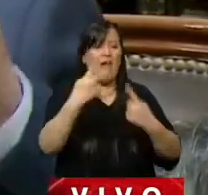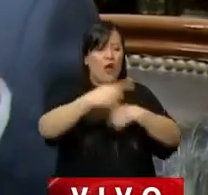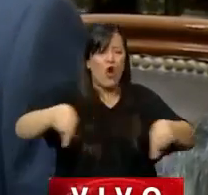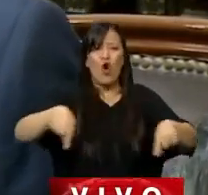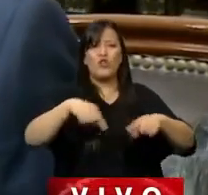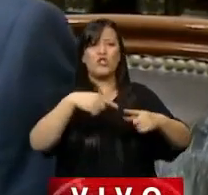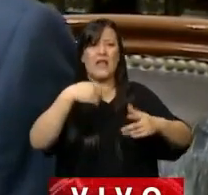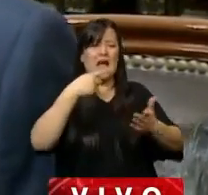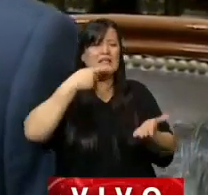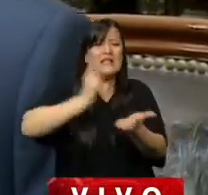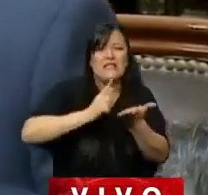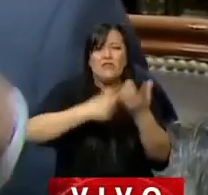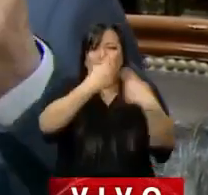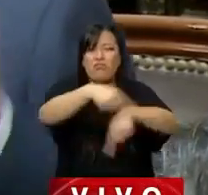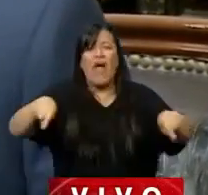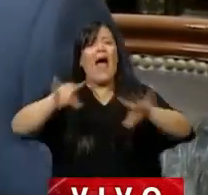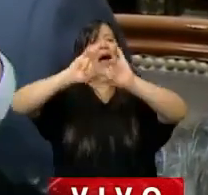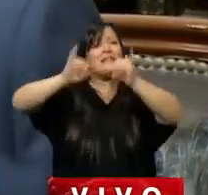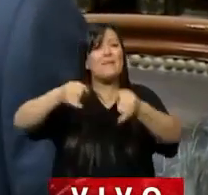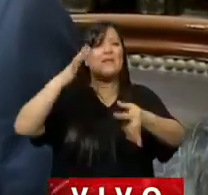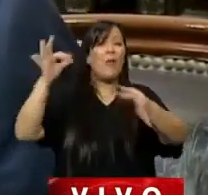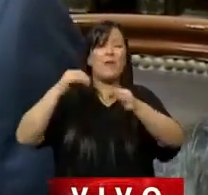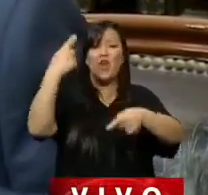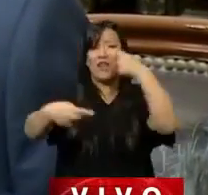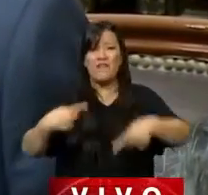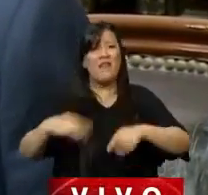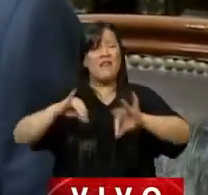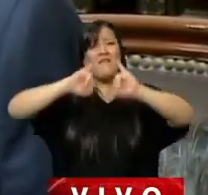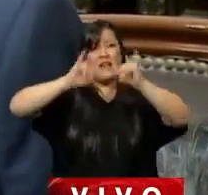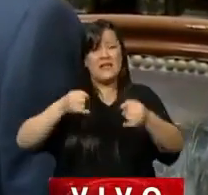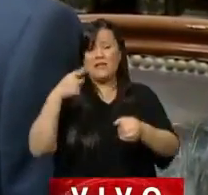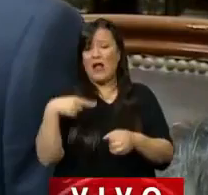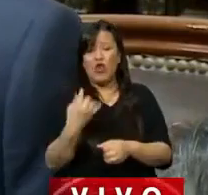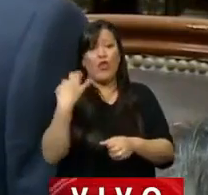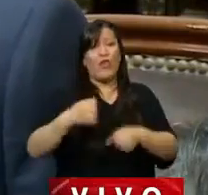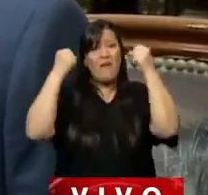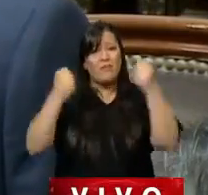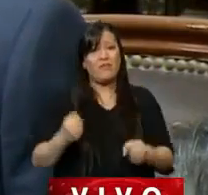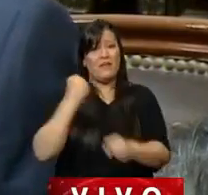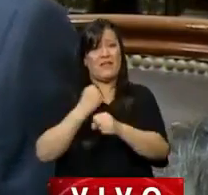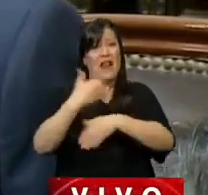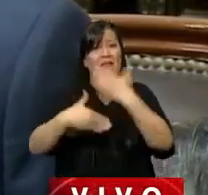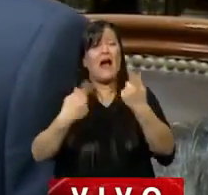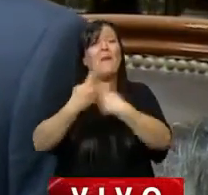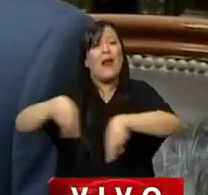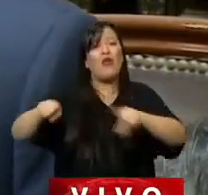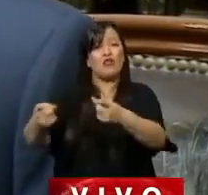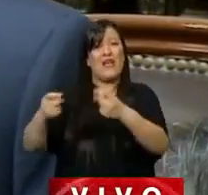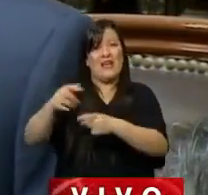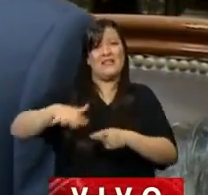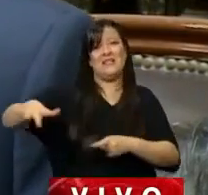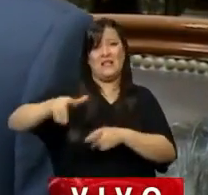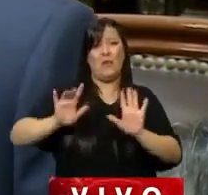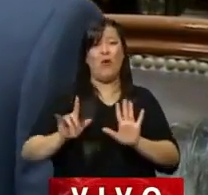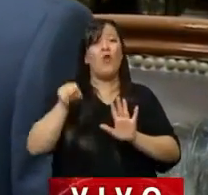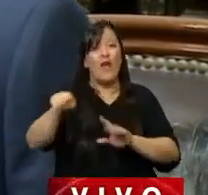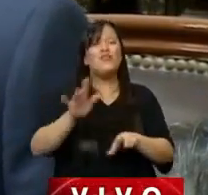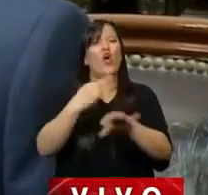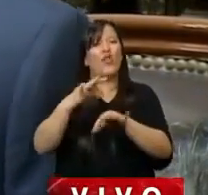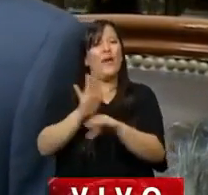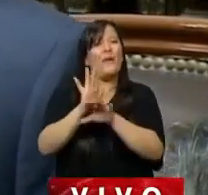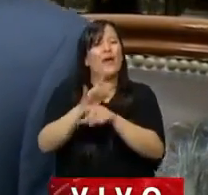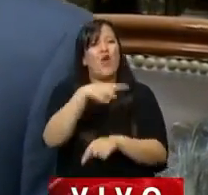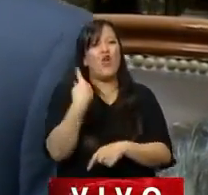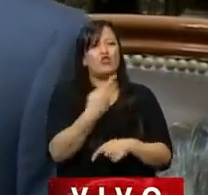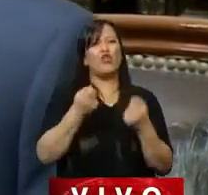voluntades, aceptar las disidencias y ponernos a trabajar por todo aquello que necesita nuestra ciudadanía. Esa es la respuesta que le tenemos que